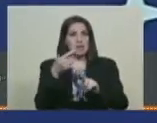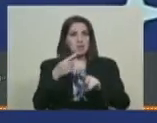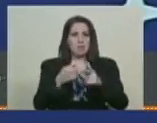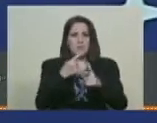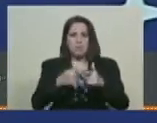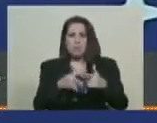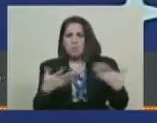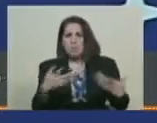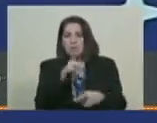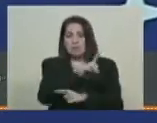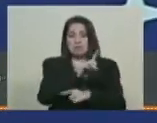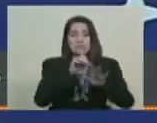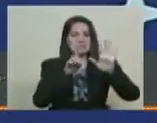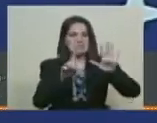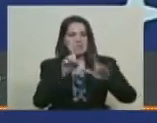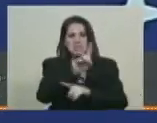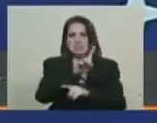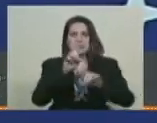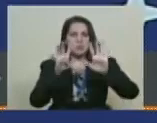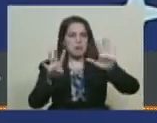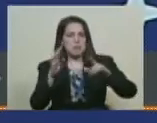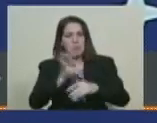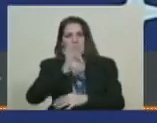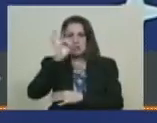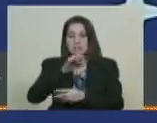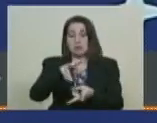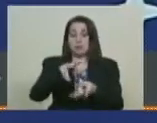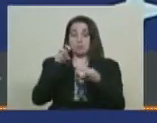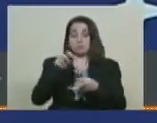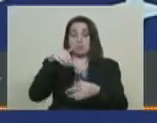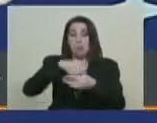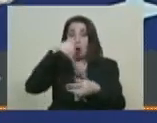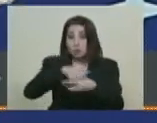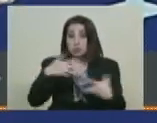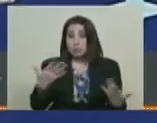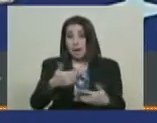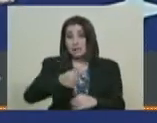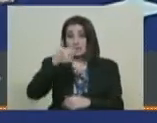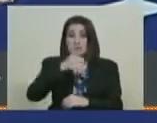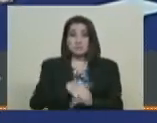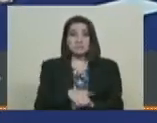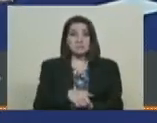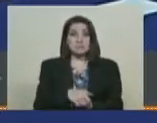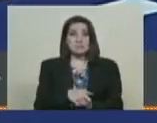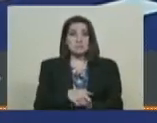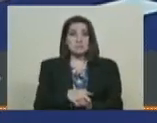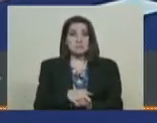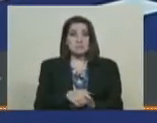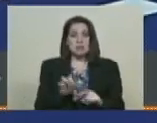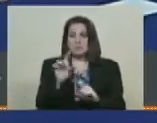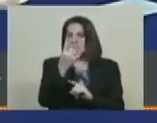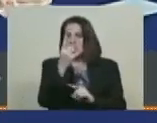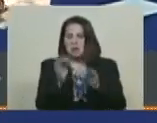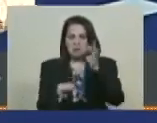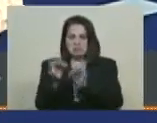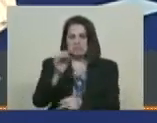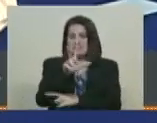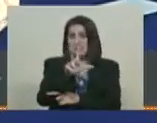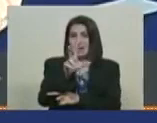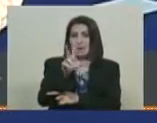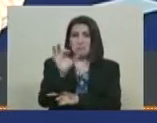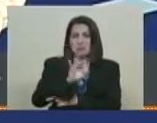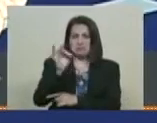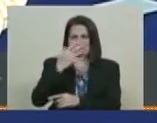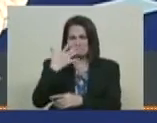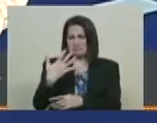a 19% de intención de voto. Lo que era Primero Justicia tiene 3%.